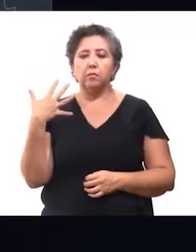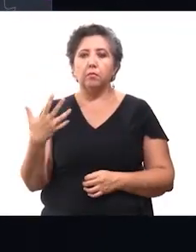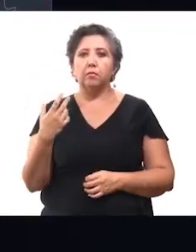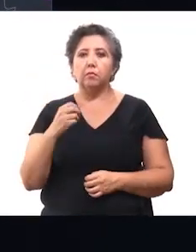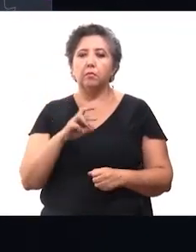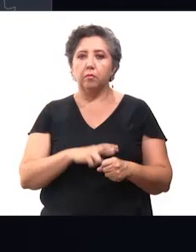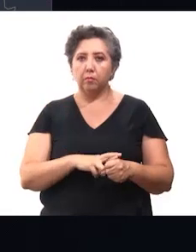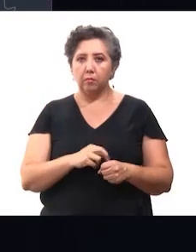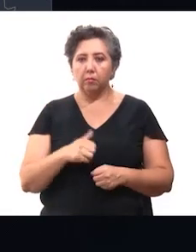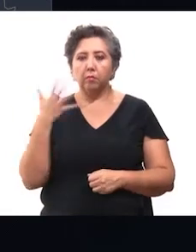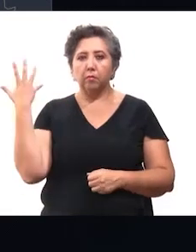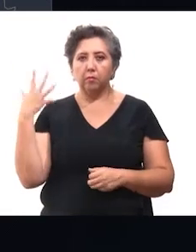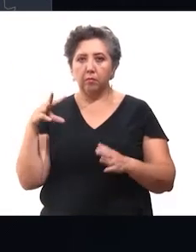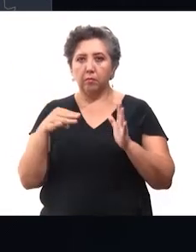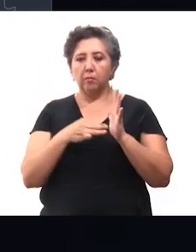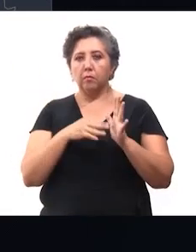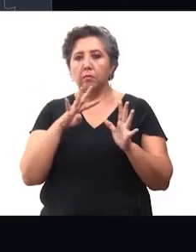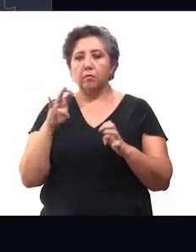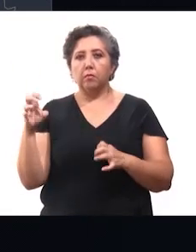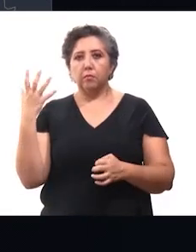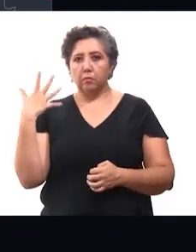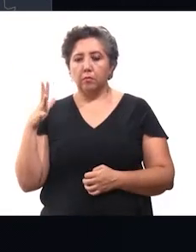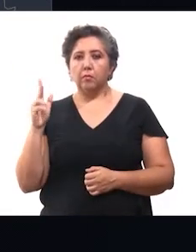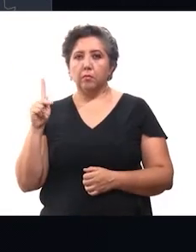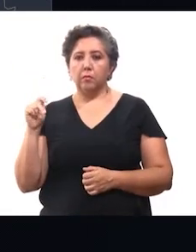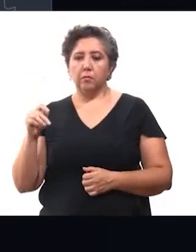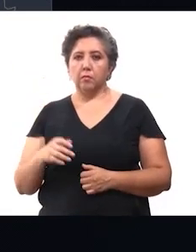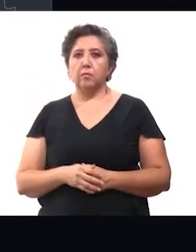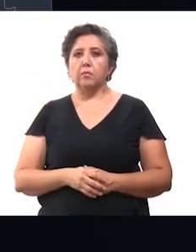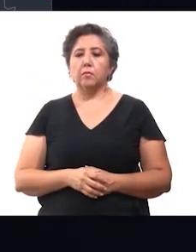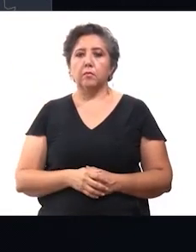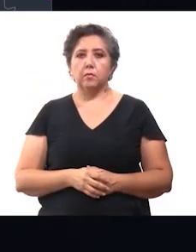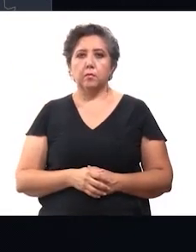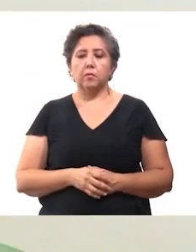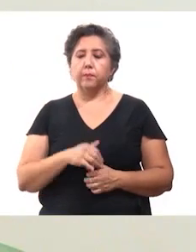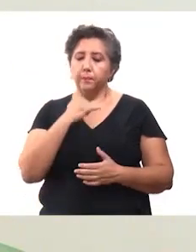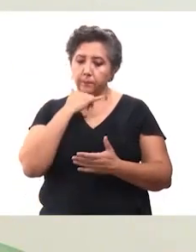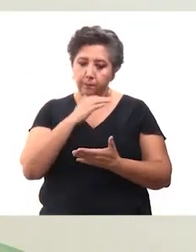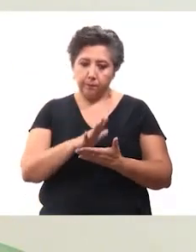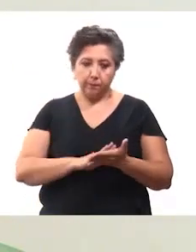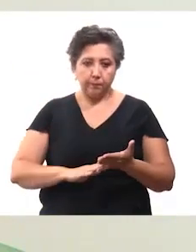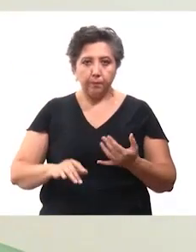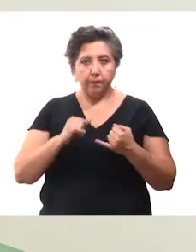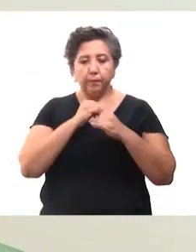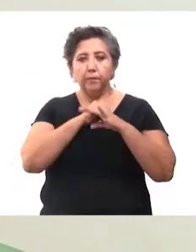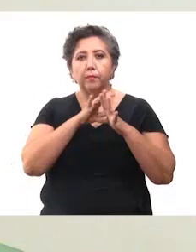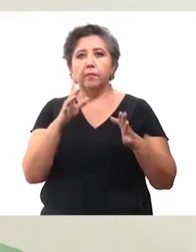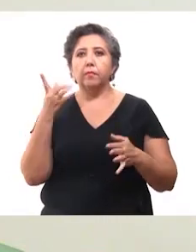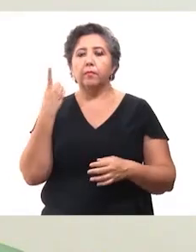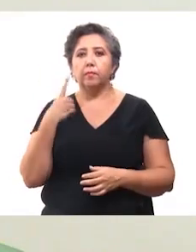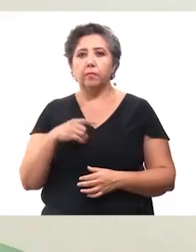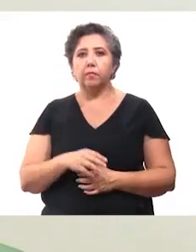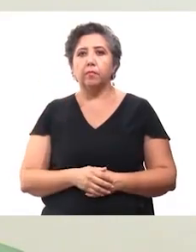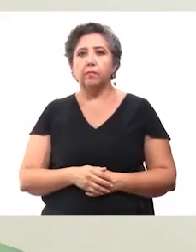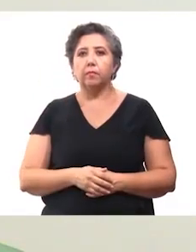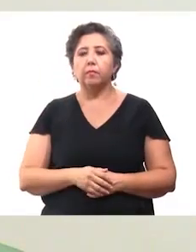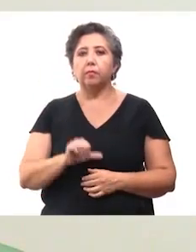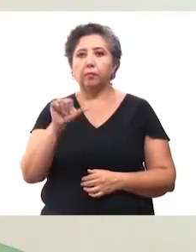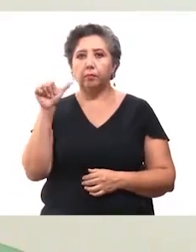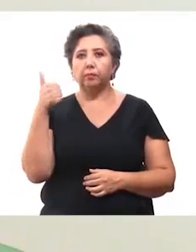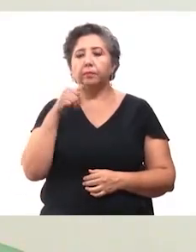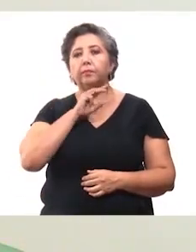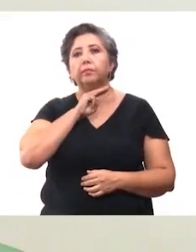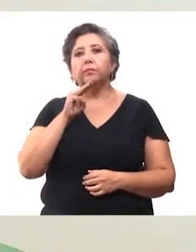6.955 en la zona sur, 10.910 en la zona poniente. Lamentablemente, en este parte médico informamos de